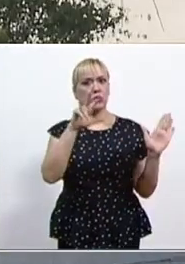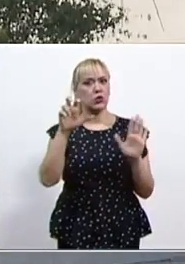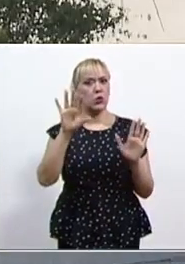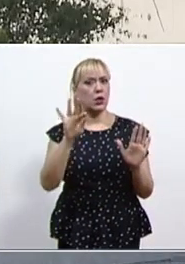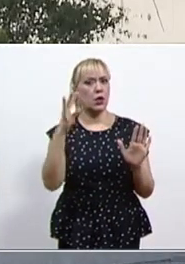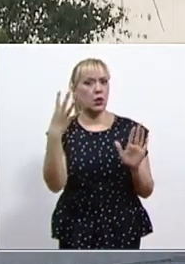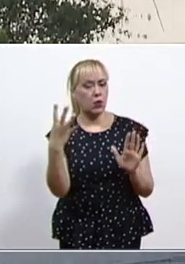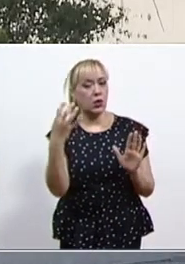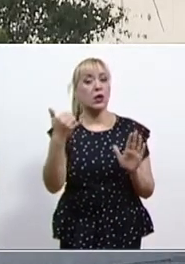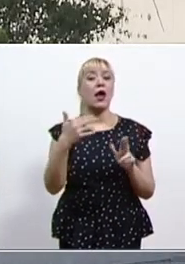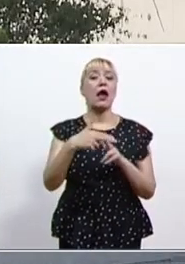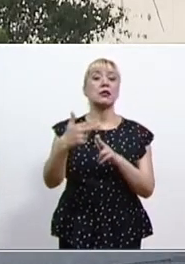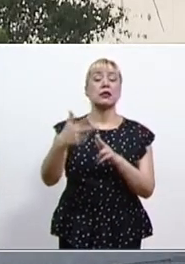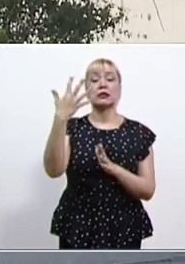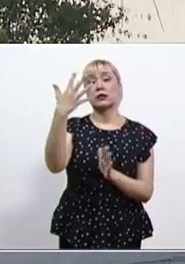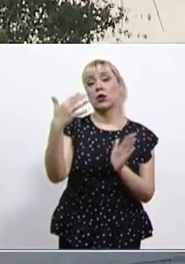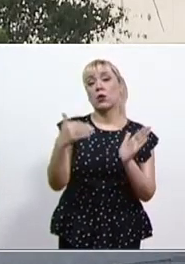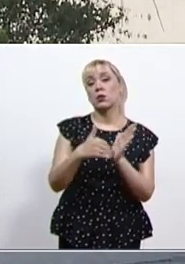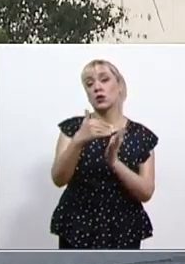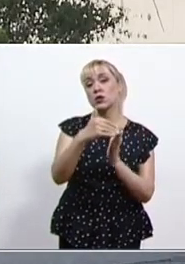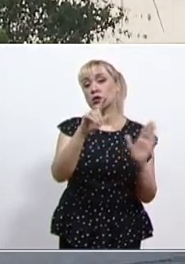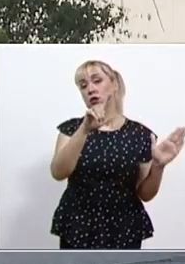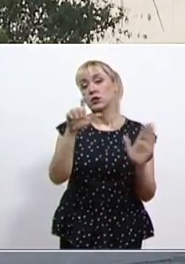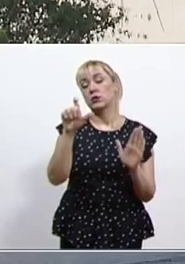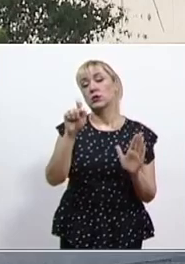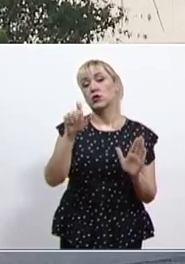572.844 y hasta